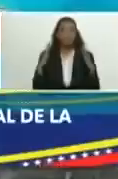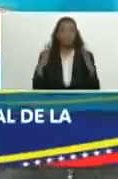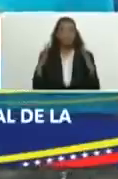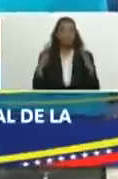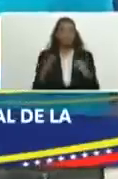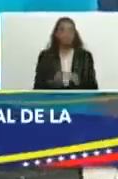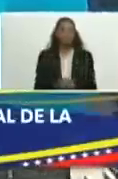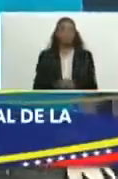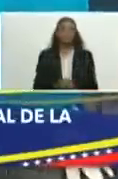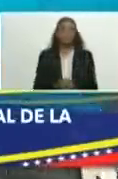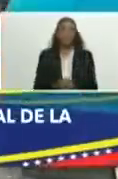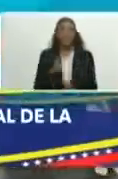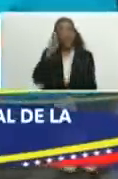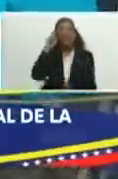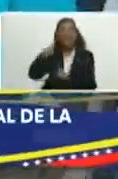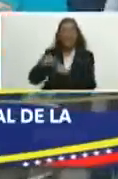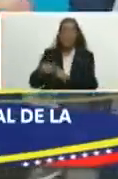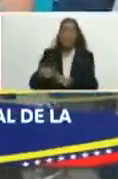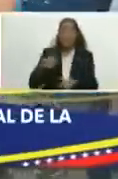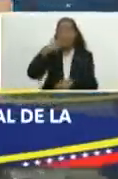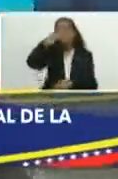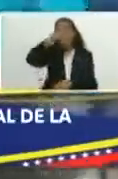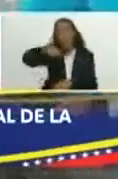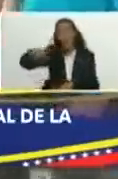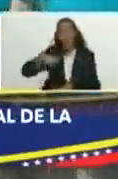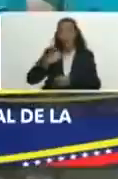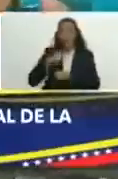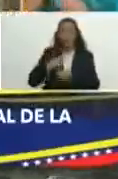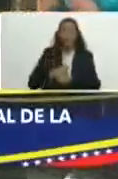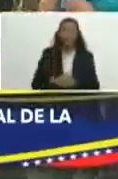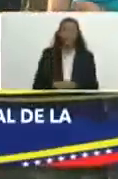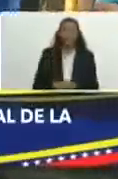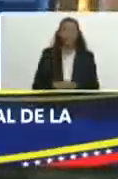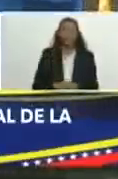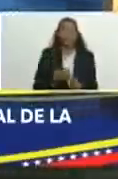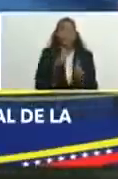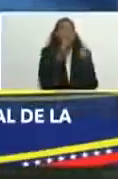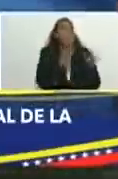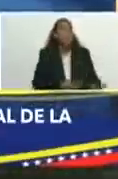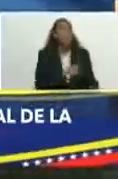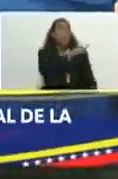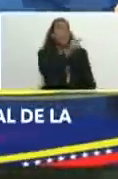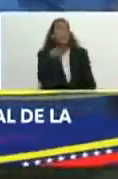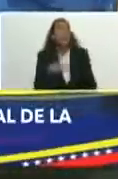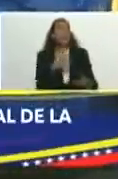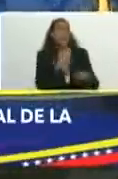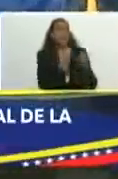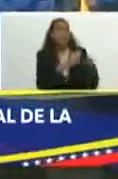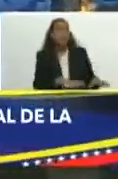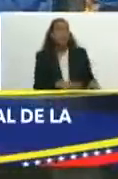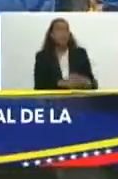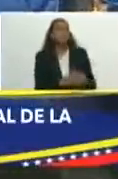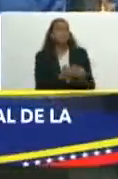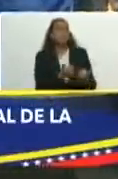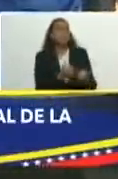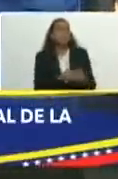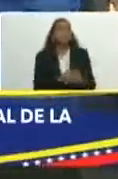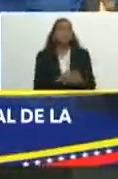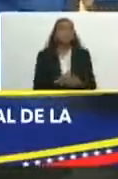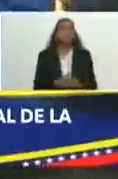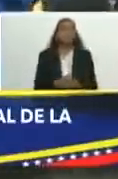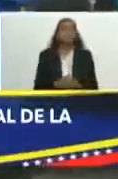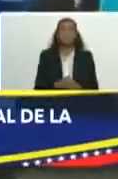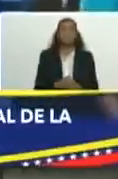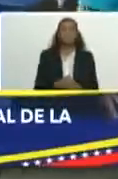la clase obrera. Muchachos y muchachas, ¿cómo están ustedes? Ah, Black Eagle, ah,